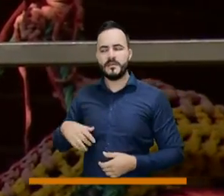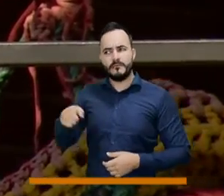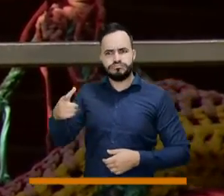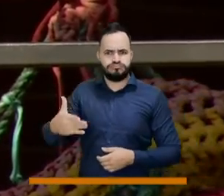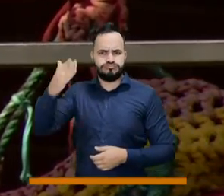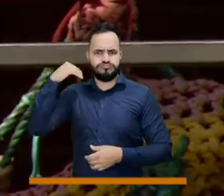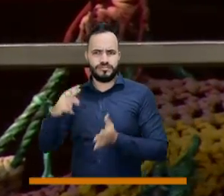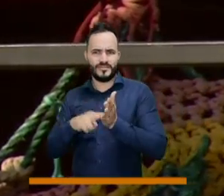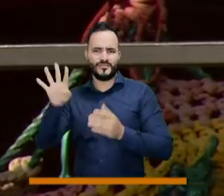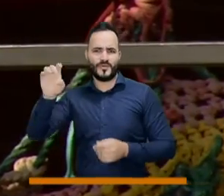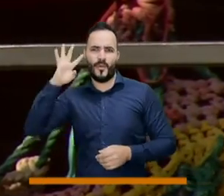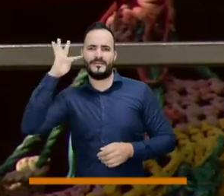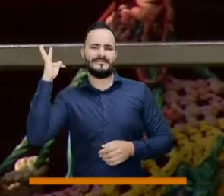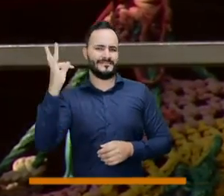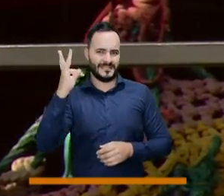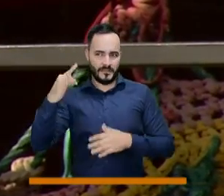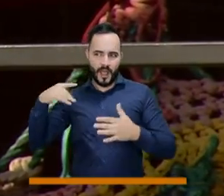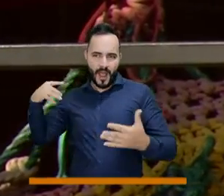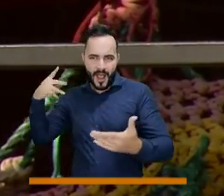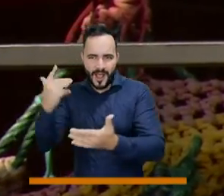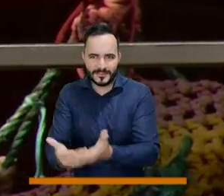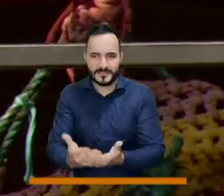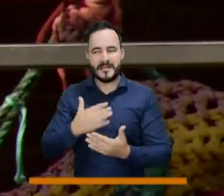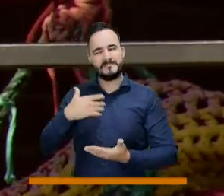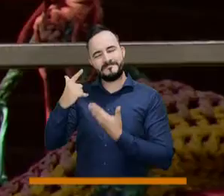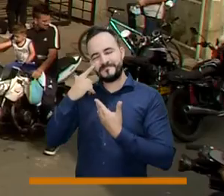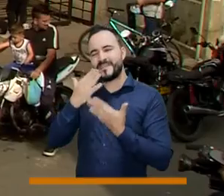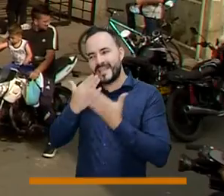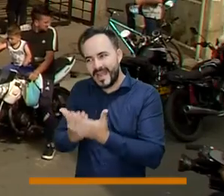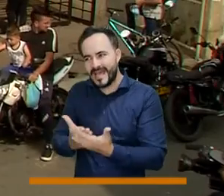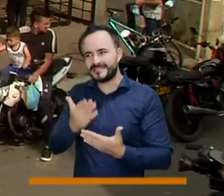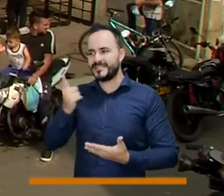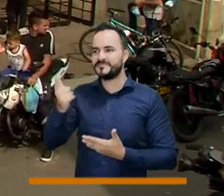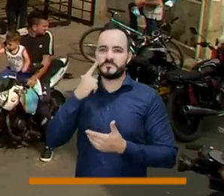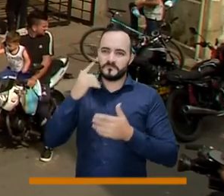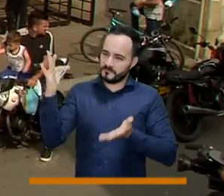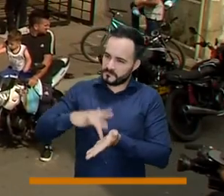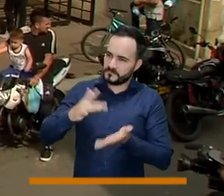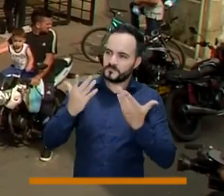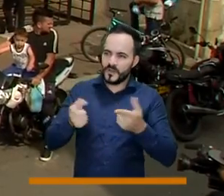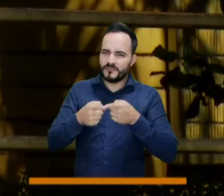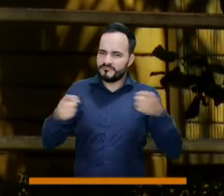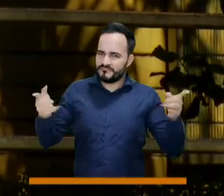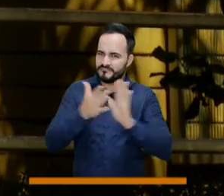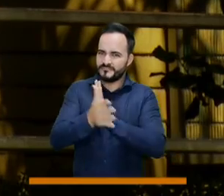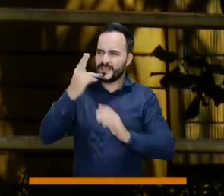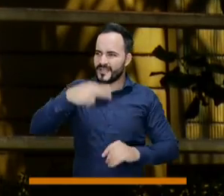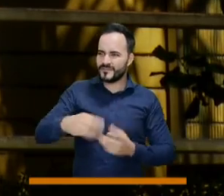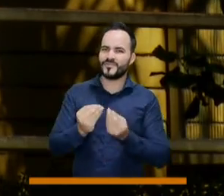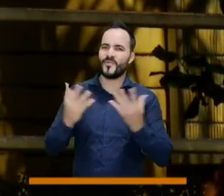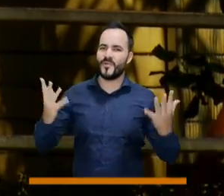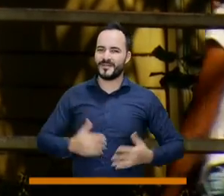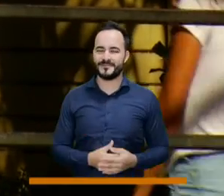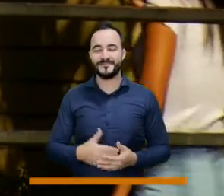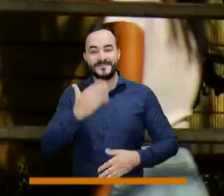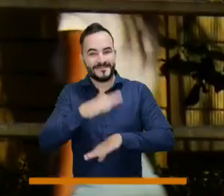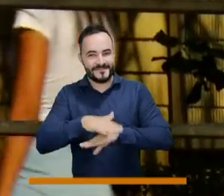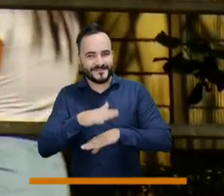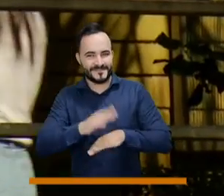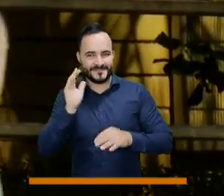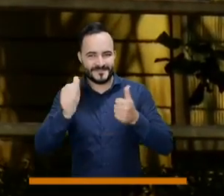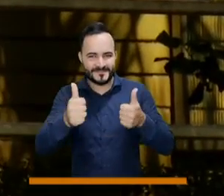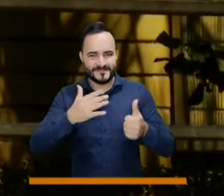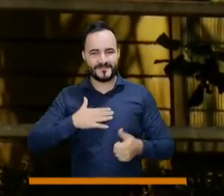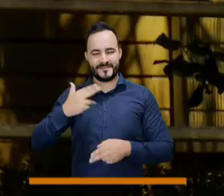sus inicios. Estamos hablando desde el año 2009. Doña Luz Mila, gracias por estar con nosotros, y empiece contándonos cuántos